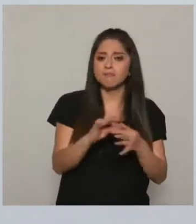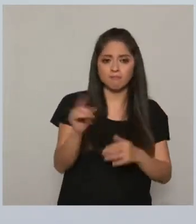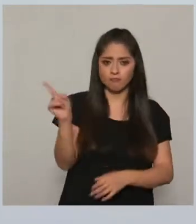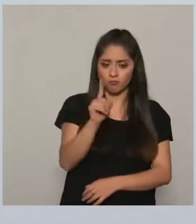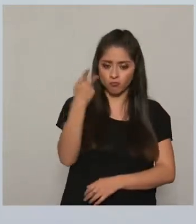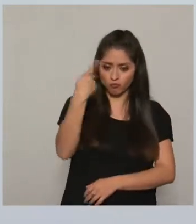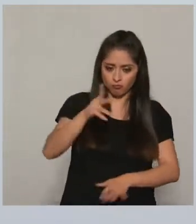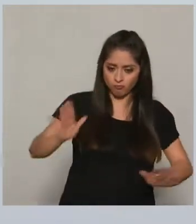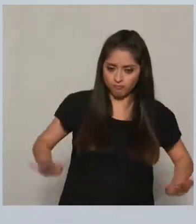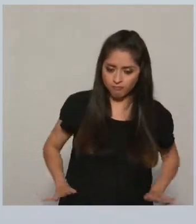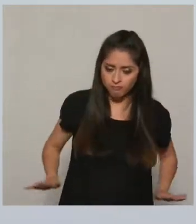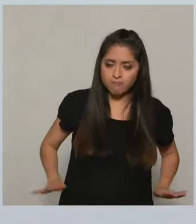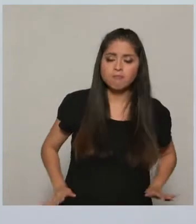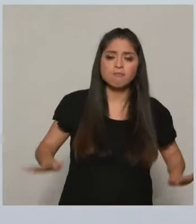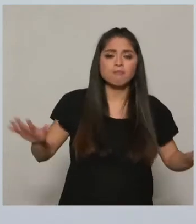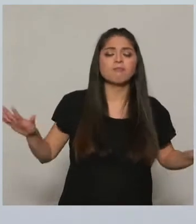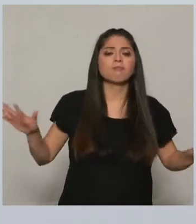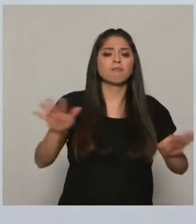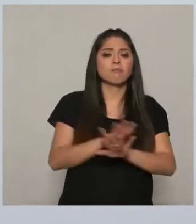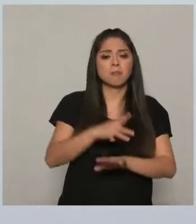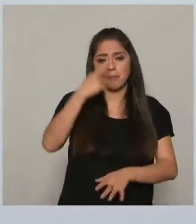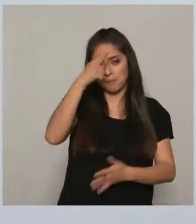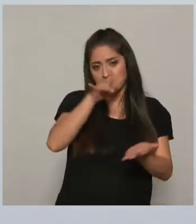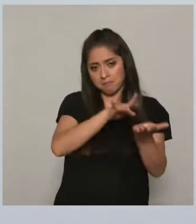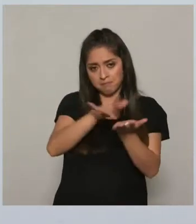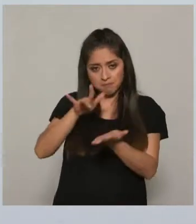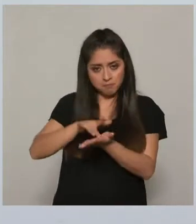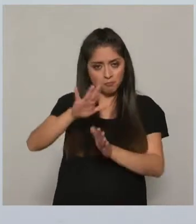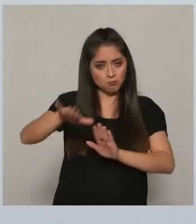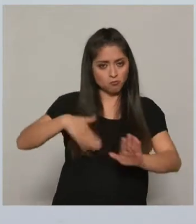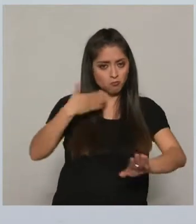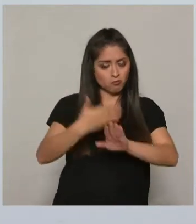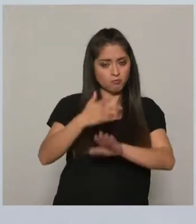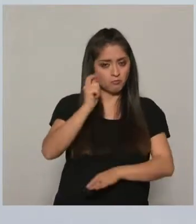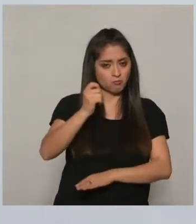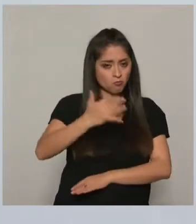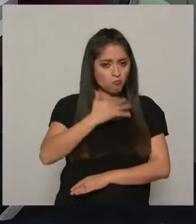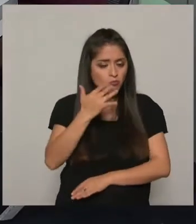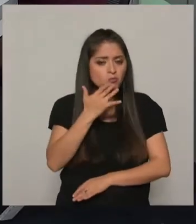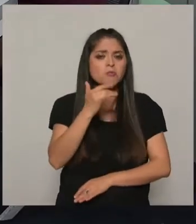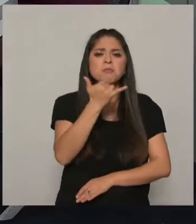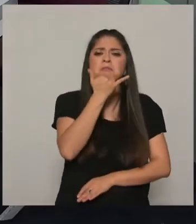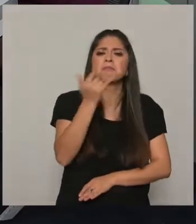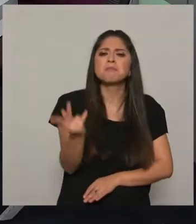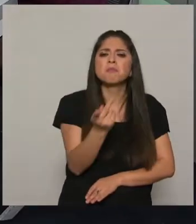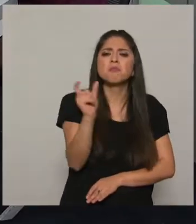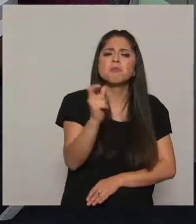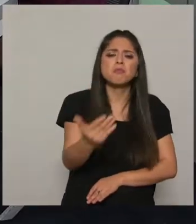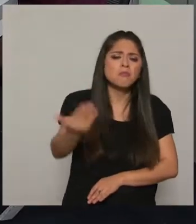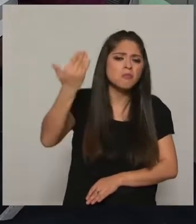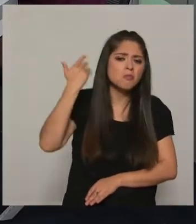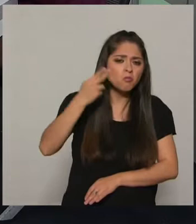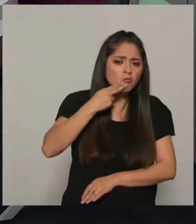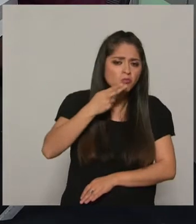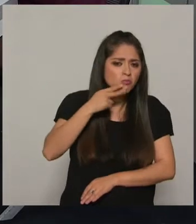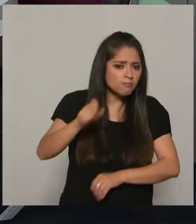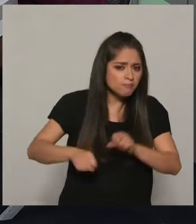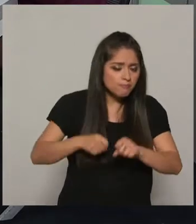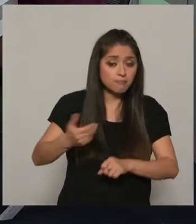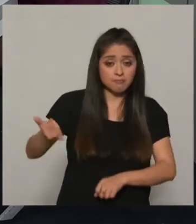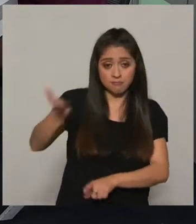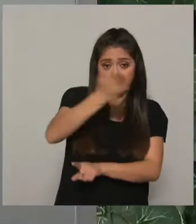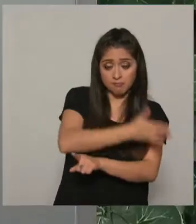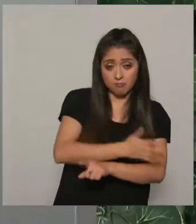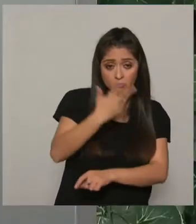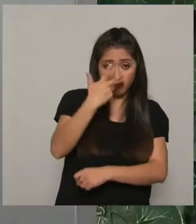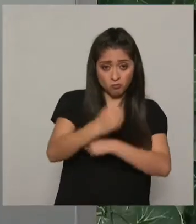con sus acciones está tratando de contribuir también en contra de la contaminación. ¿Desde cuándo usas bicicleta? Yo tenía 8 años que utilizo la bicicleta como